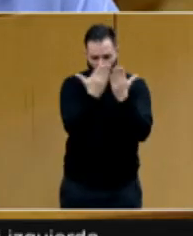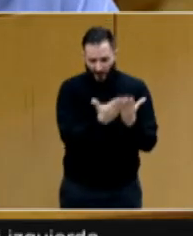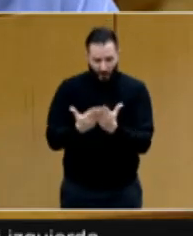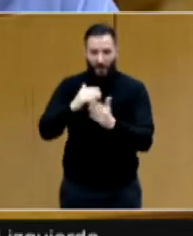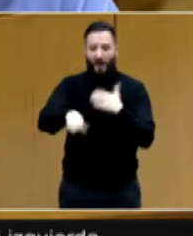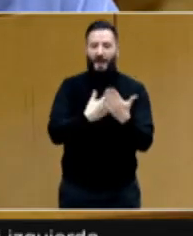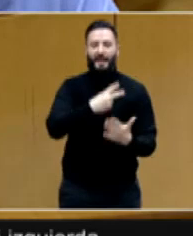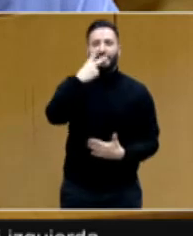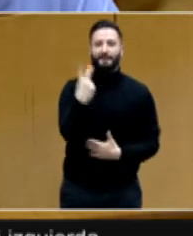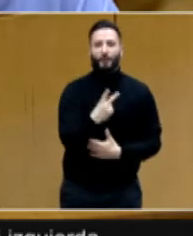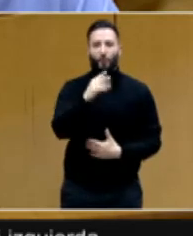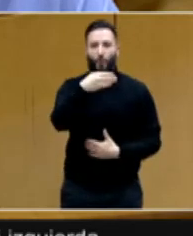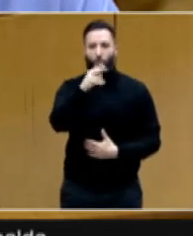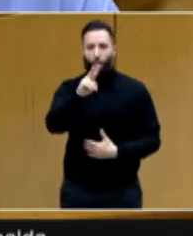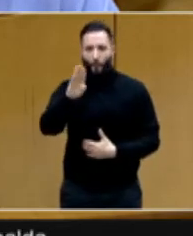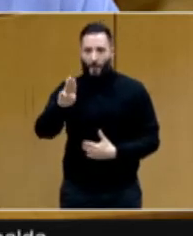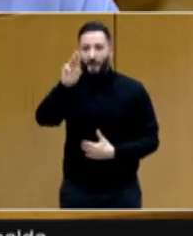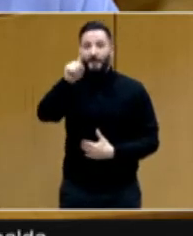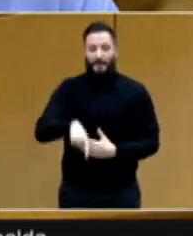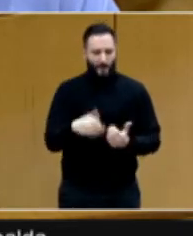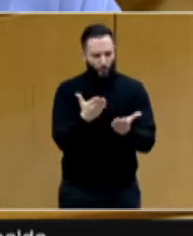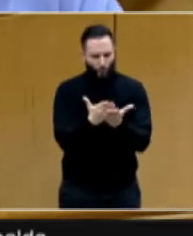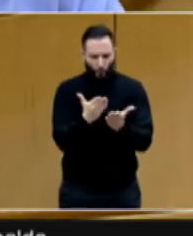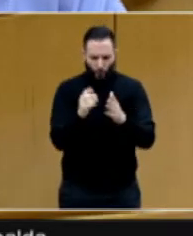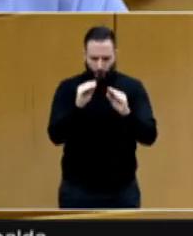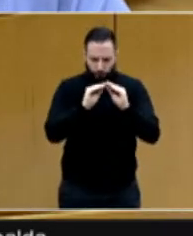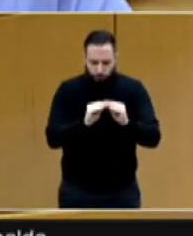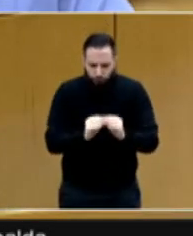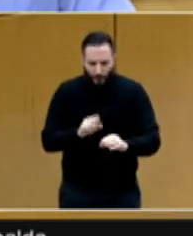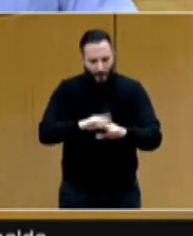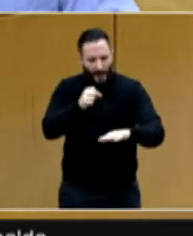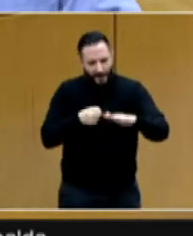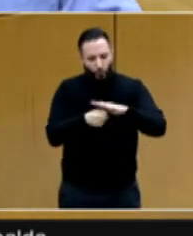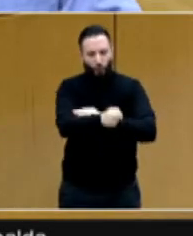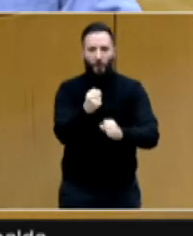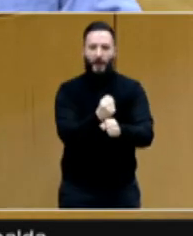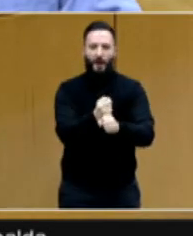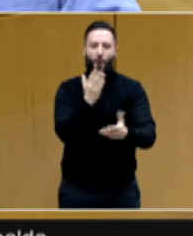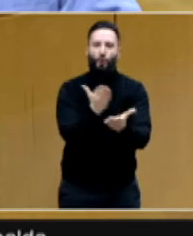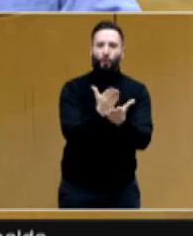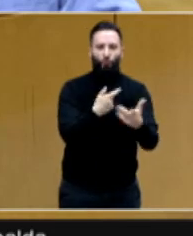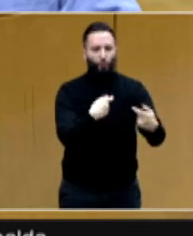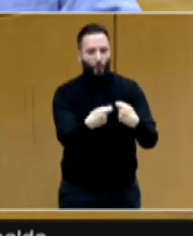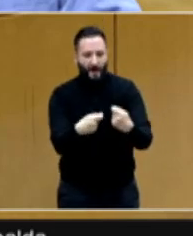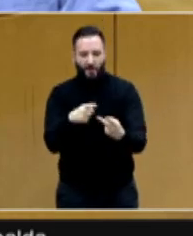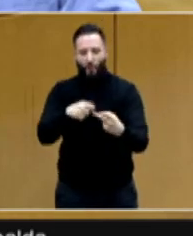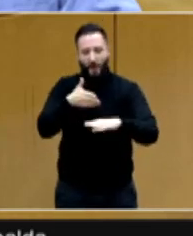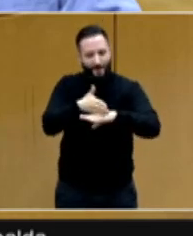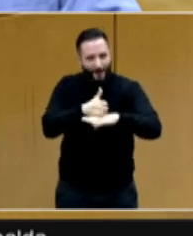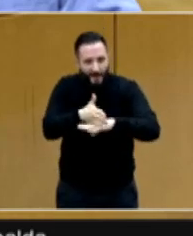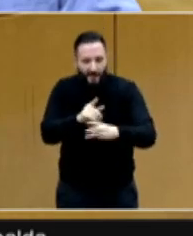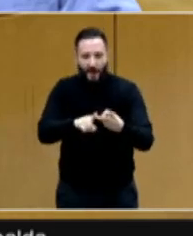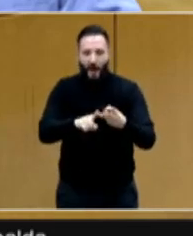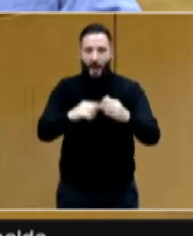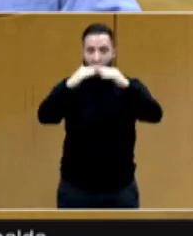Debut y ha realizado varios cursos para lo que ha sido su inclusión laboral cursos de comercio de carpintería de